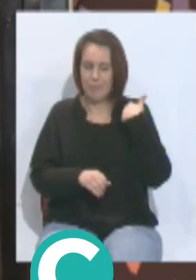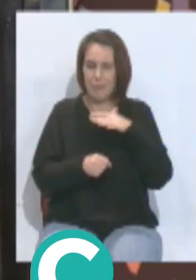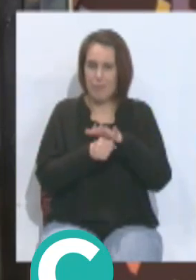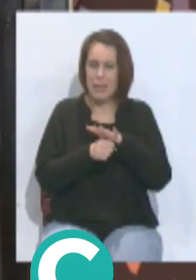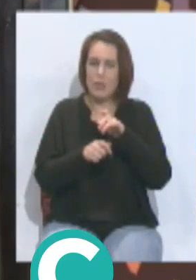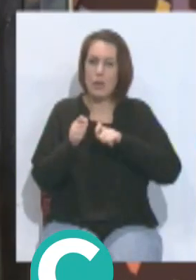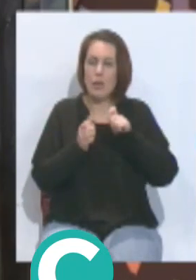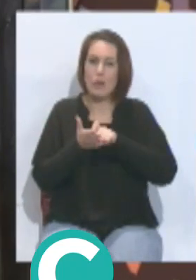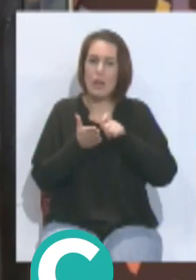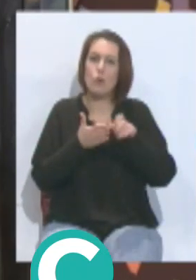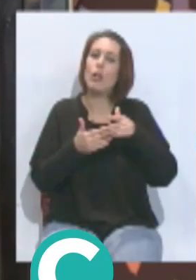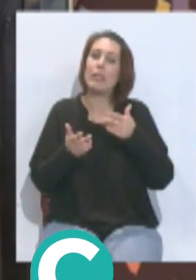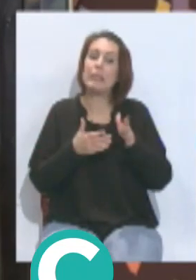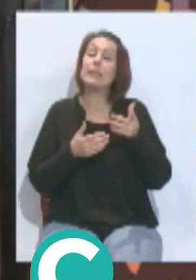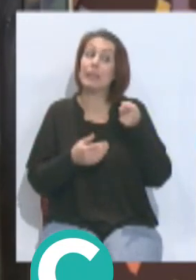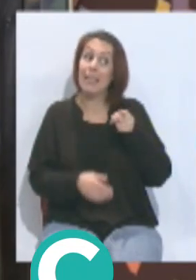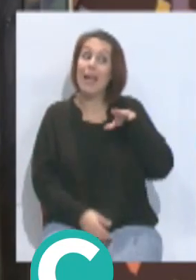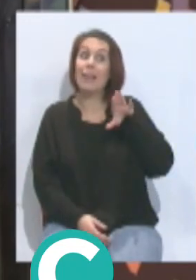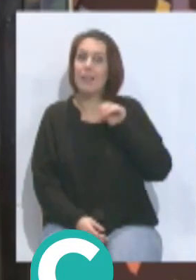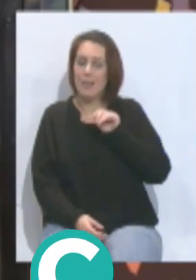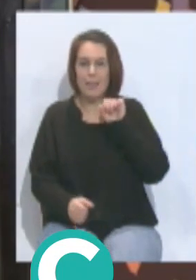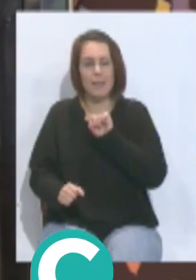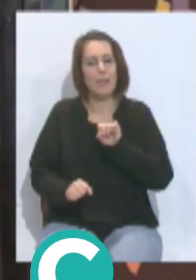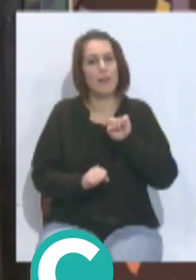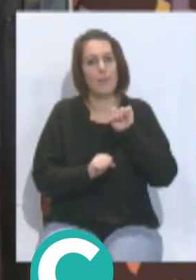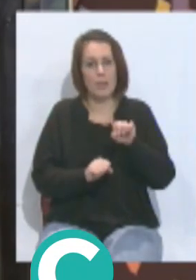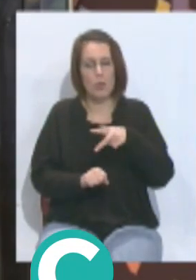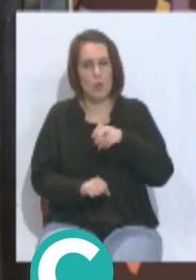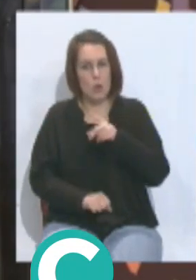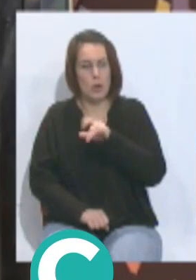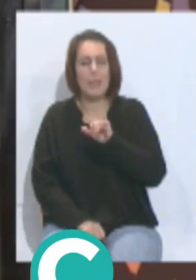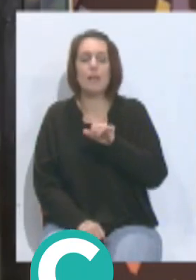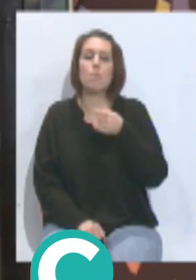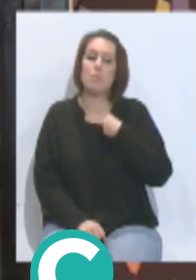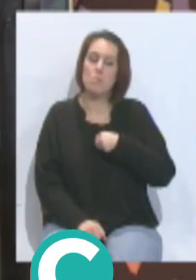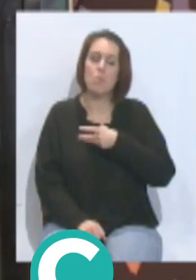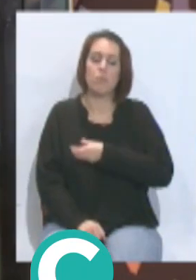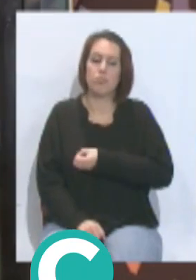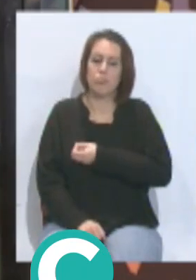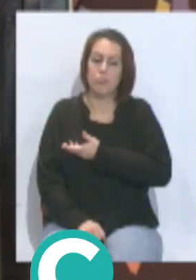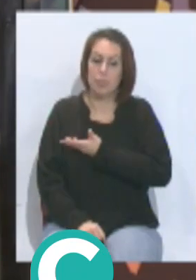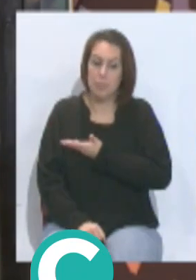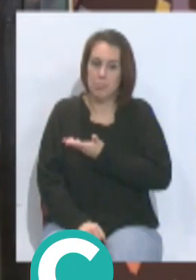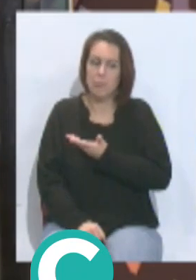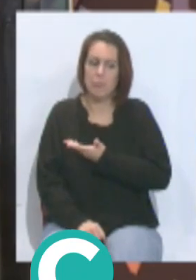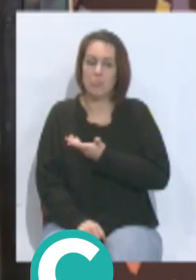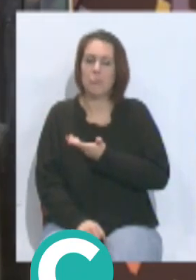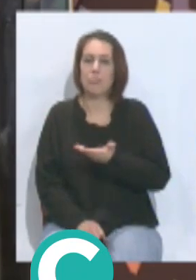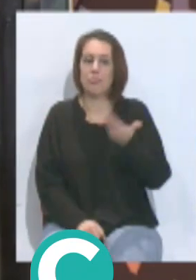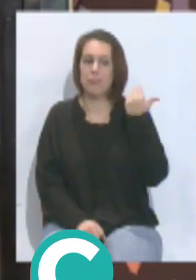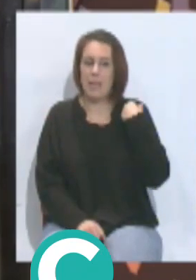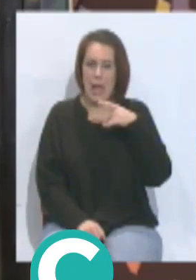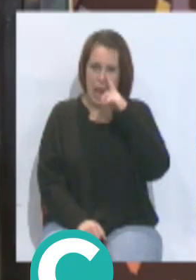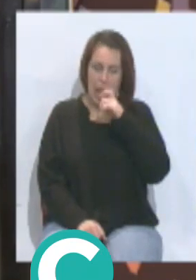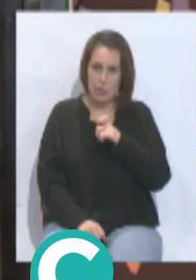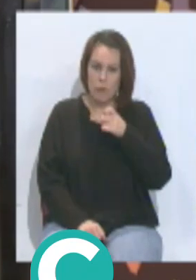de Autores, y así entiende y así defiende el Noli esa afición que asistía hace unos años entre los